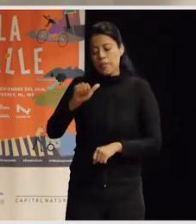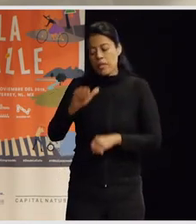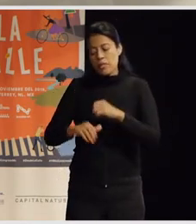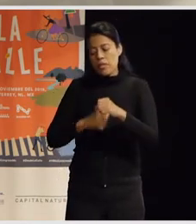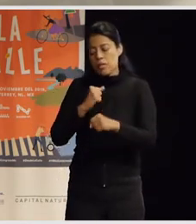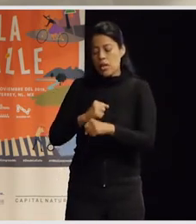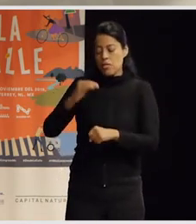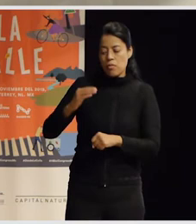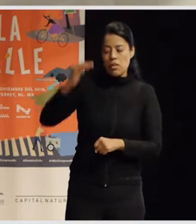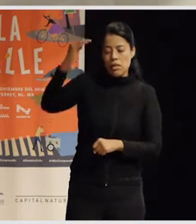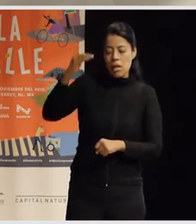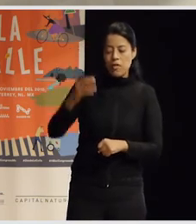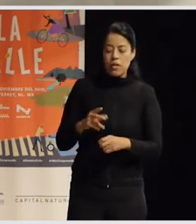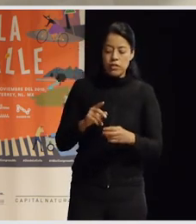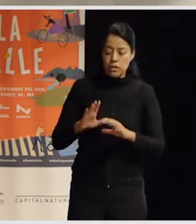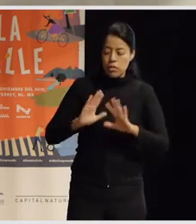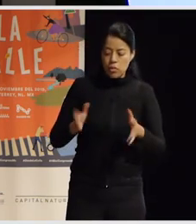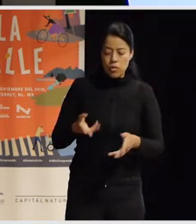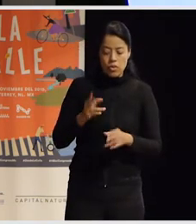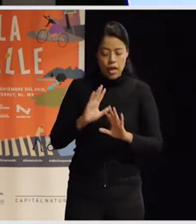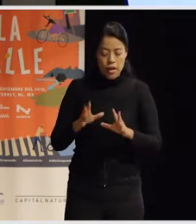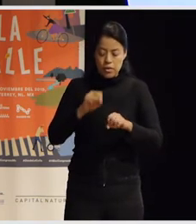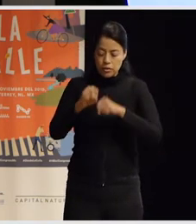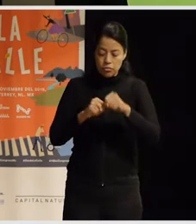ejemplo donde devolver las bicicletas etcétera